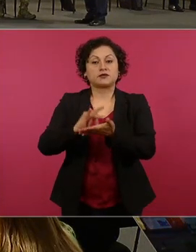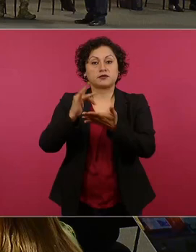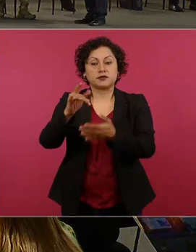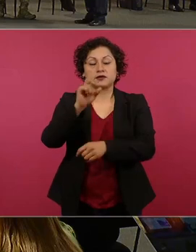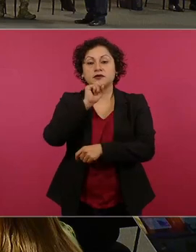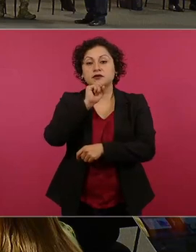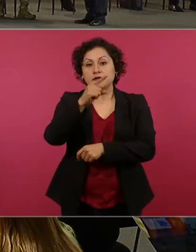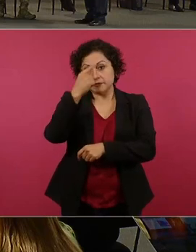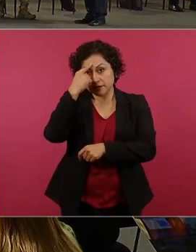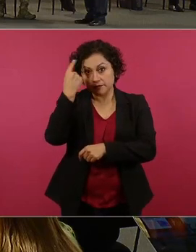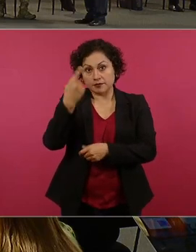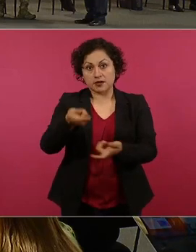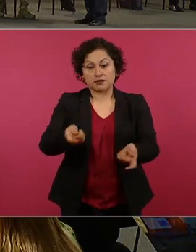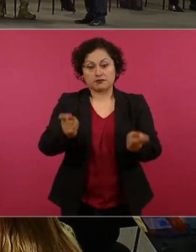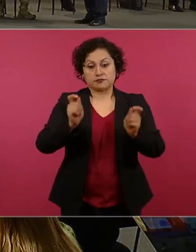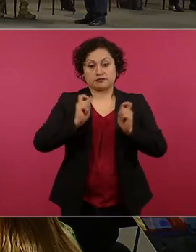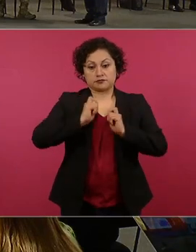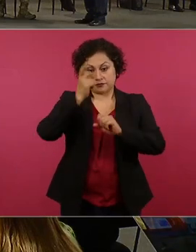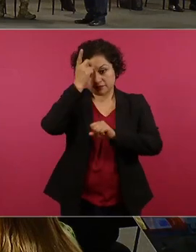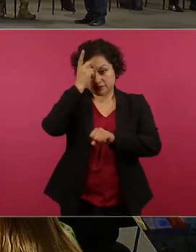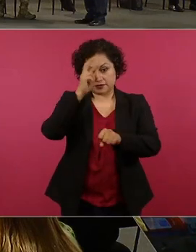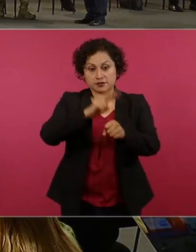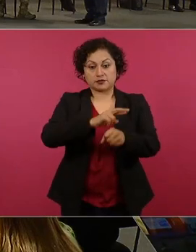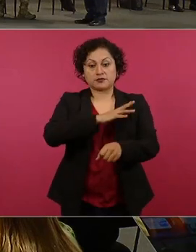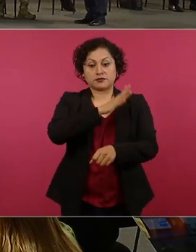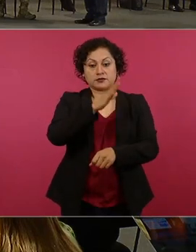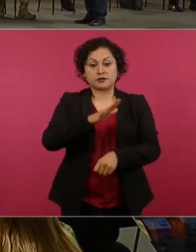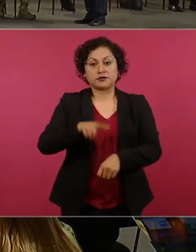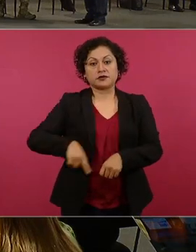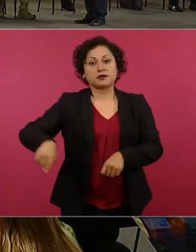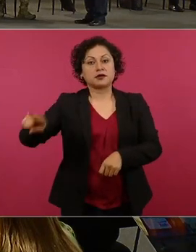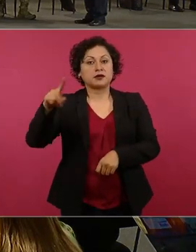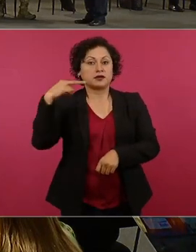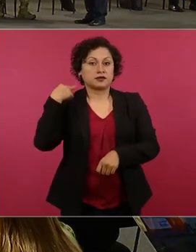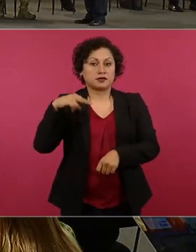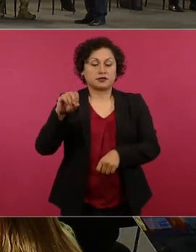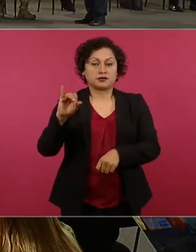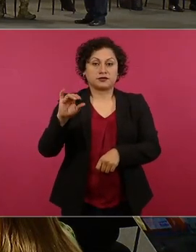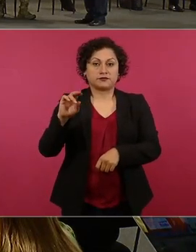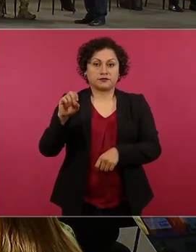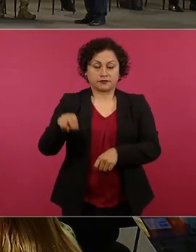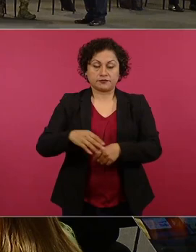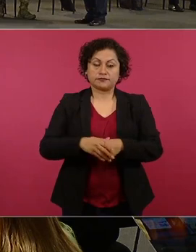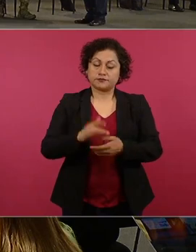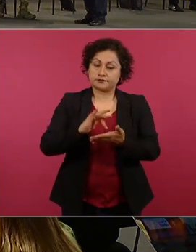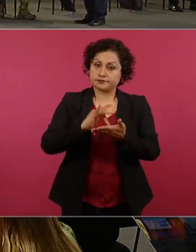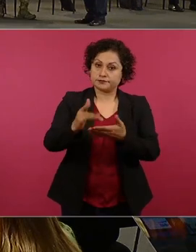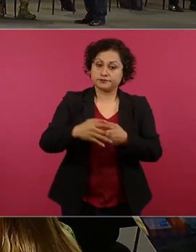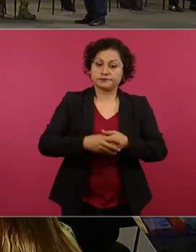como director general de la CIPON en Veracruz. Muchas gracias. Felicidades. Gracias.